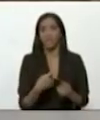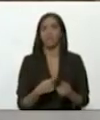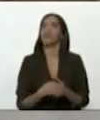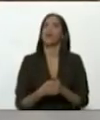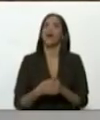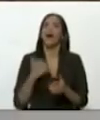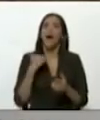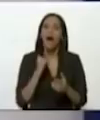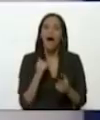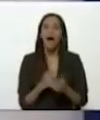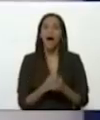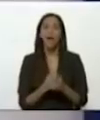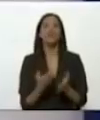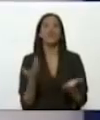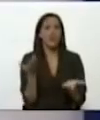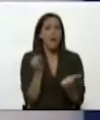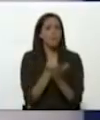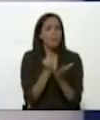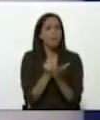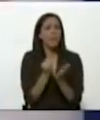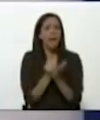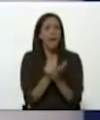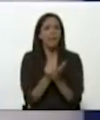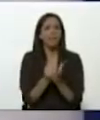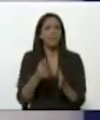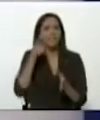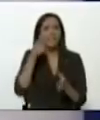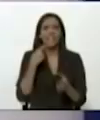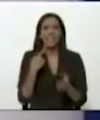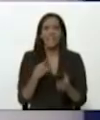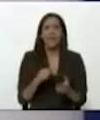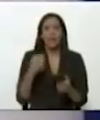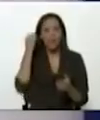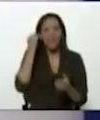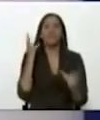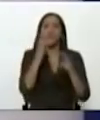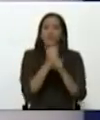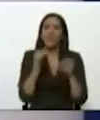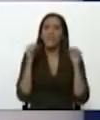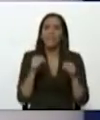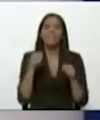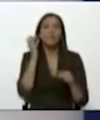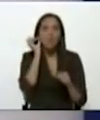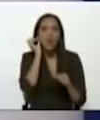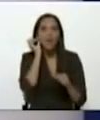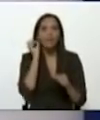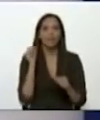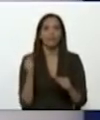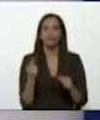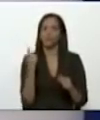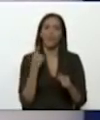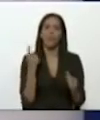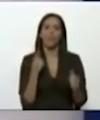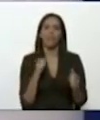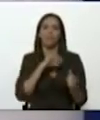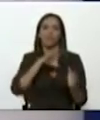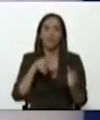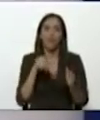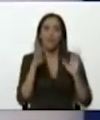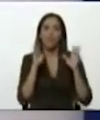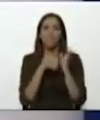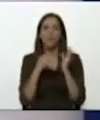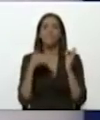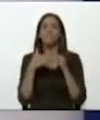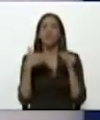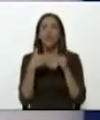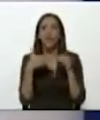una alta probabilidad de que la Fiscalía colombiana diga esto, porque él cree en esto. Él cree que esta muchacha no solamente fue que no se robó los $90,000, sino